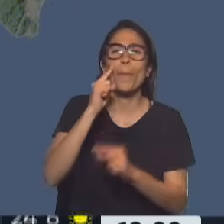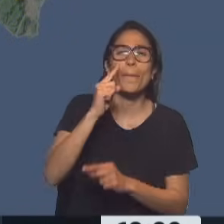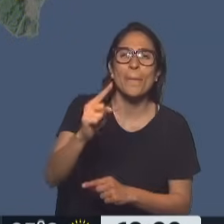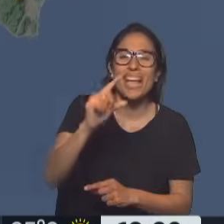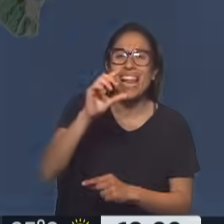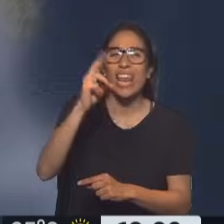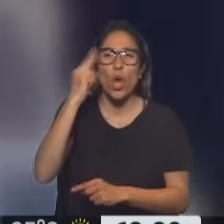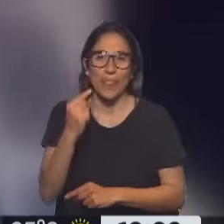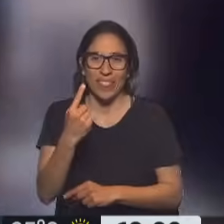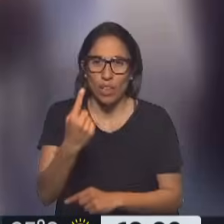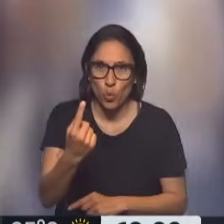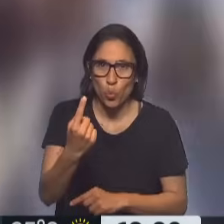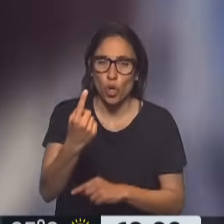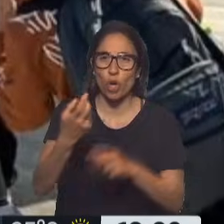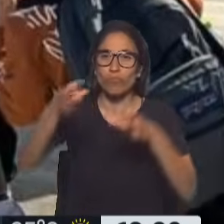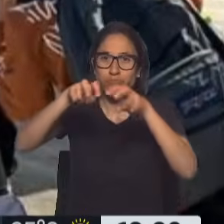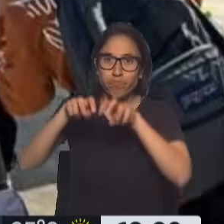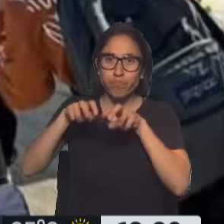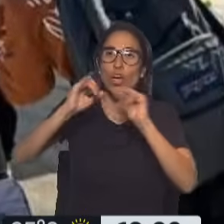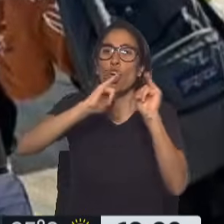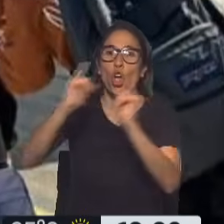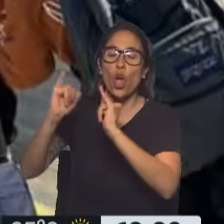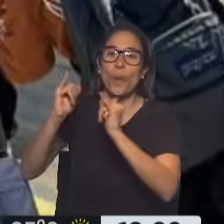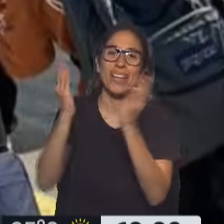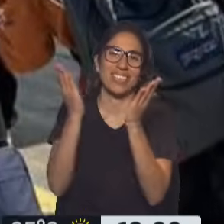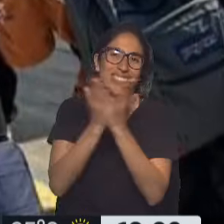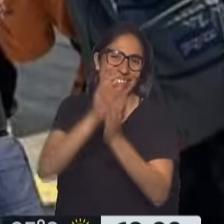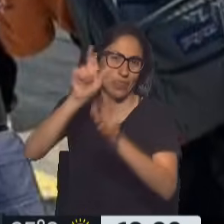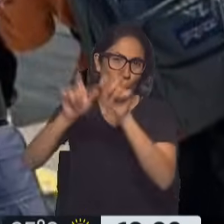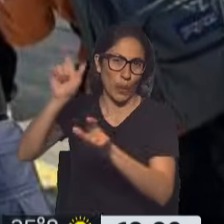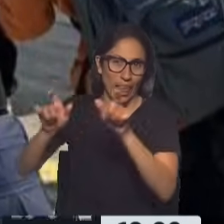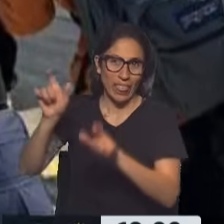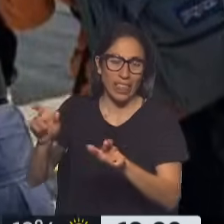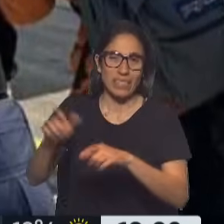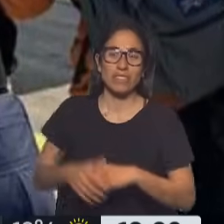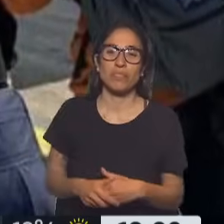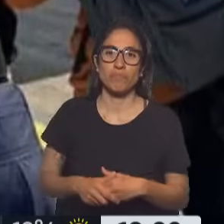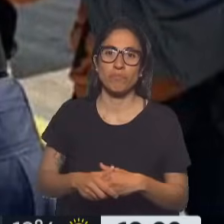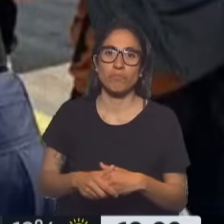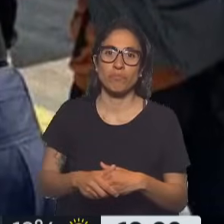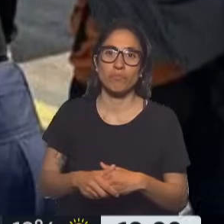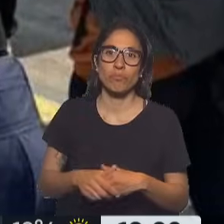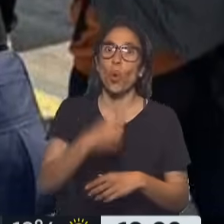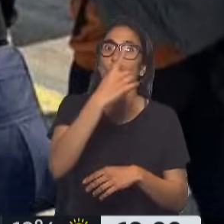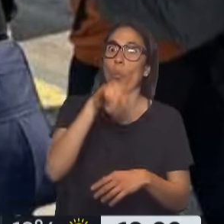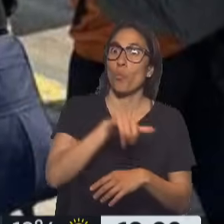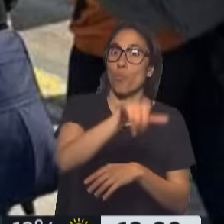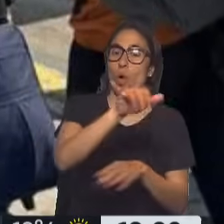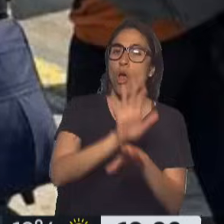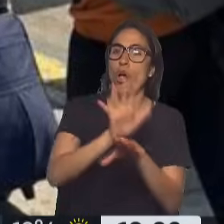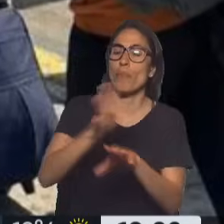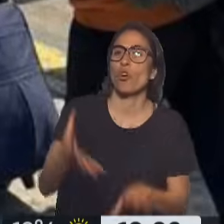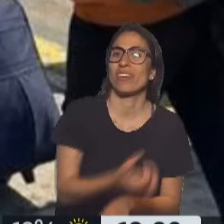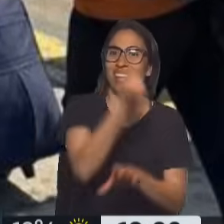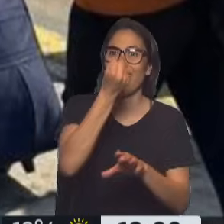traslada en su mayoría a jóvenes estudiantes que forman parte de uno de los tres vuelos del rescate seguro recordemos que los